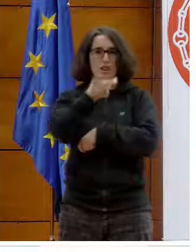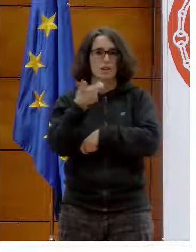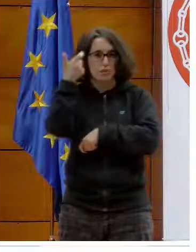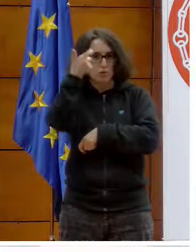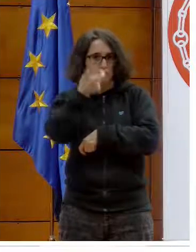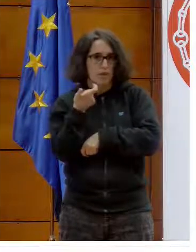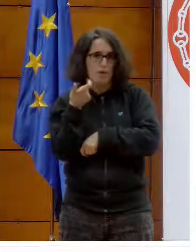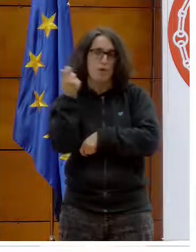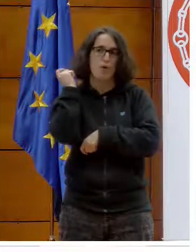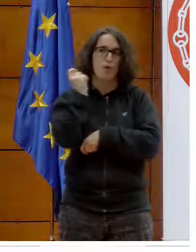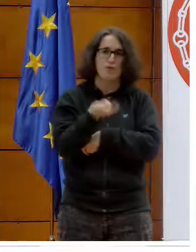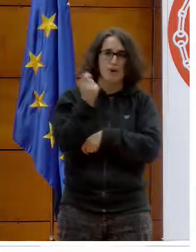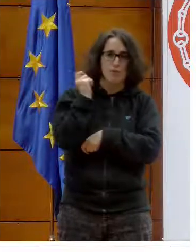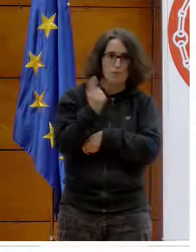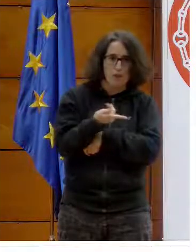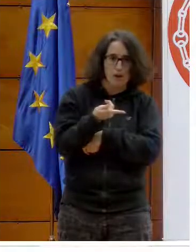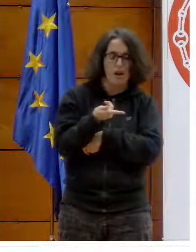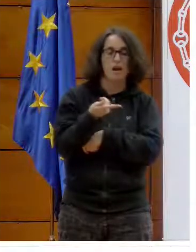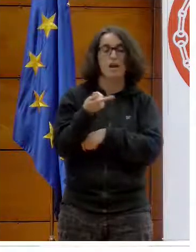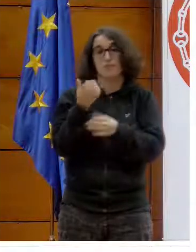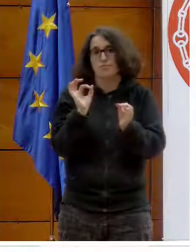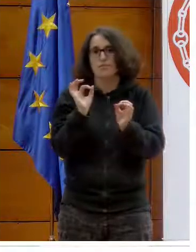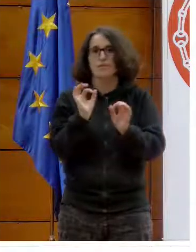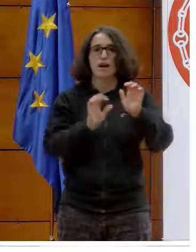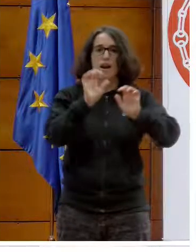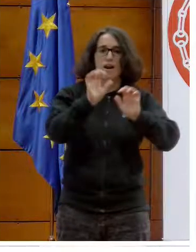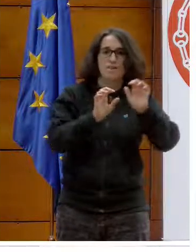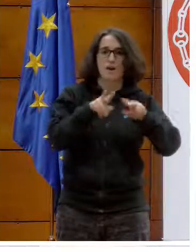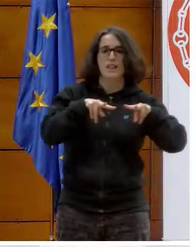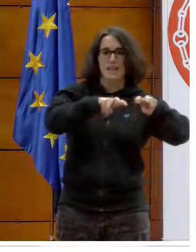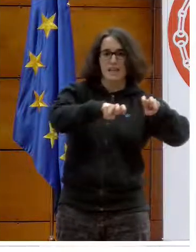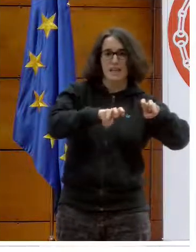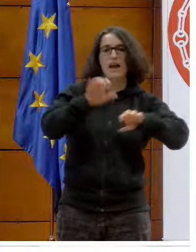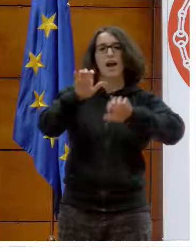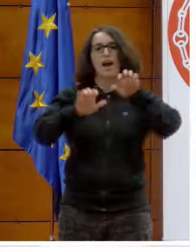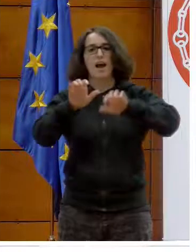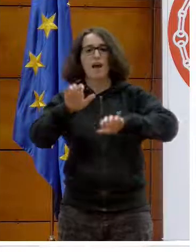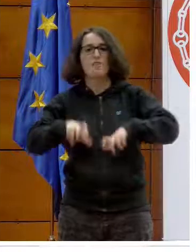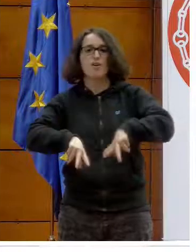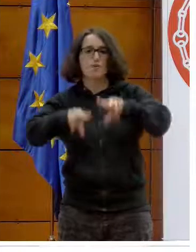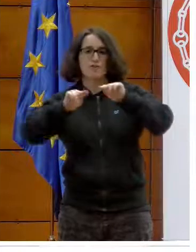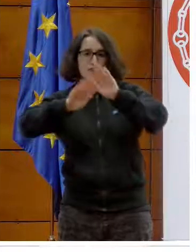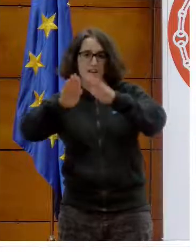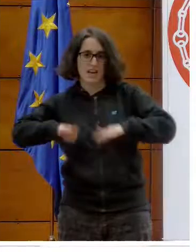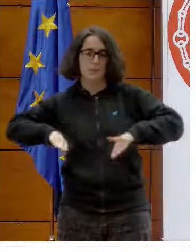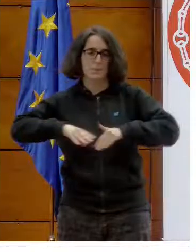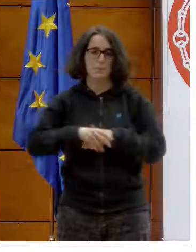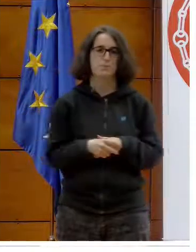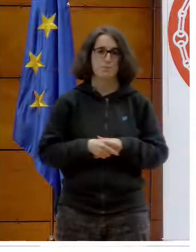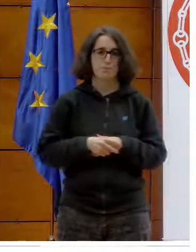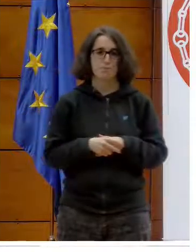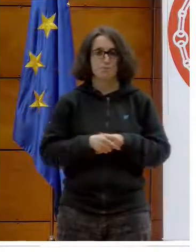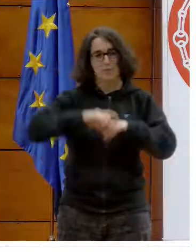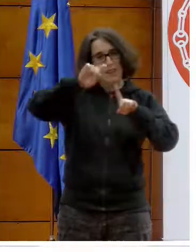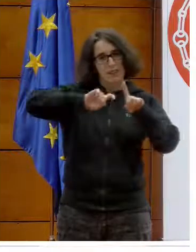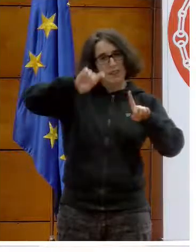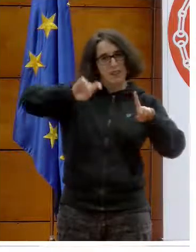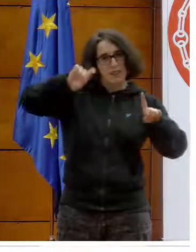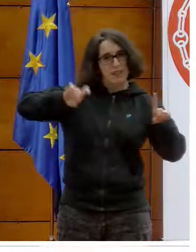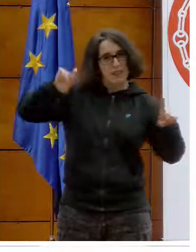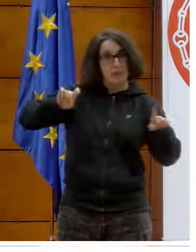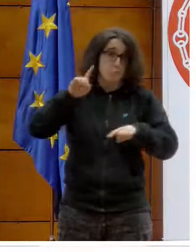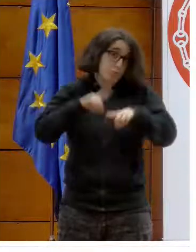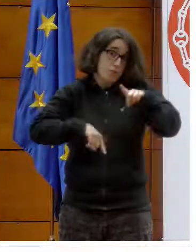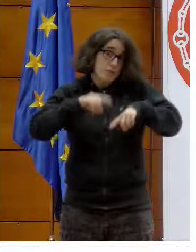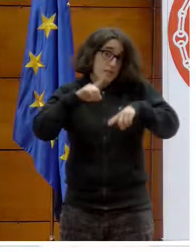hacer una valoración inicial y final para objetivar cambios. ¿Qué pruebas, qué mediciones, qué escalas? Realmente aquellas que consideremos